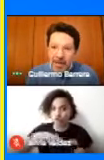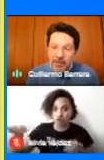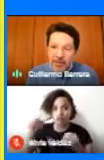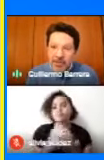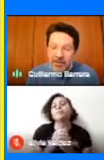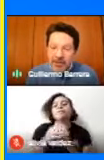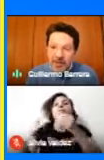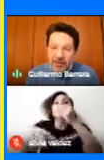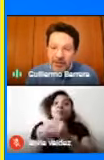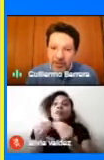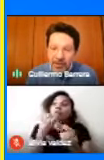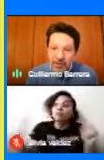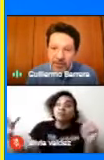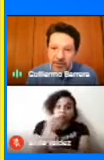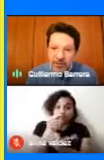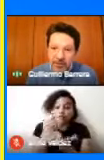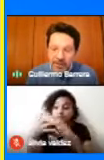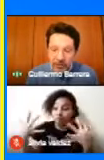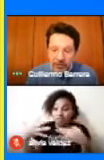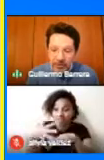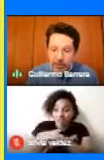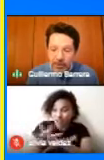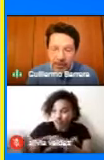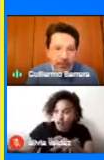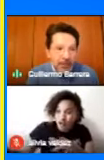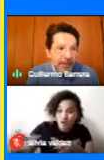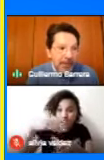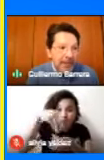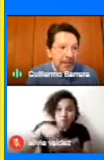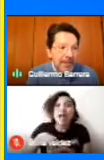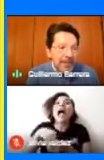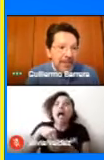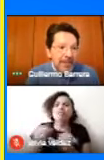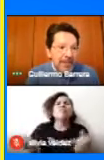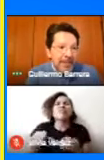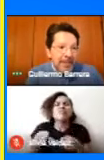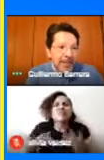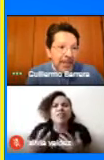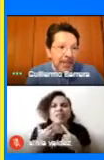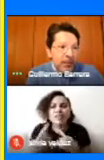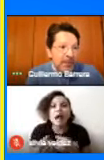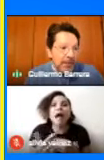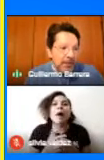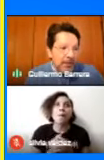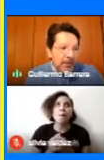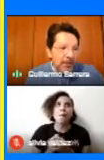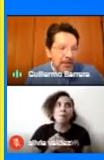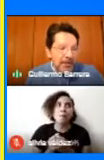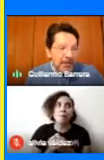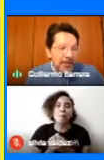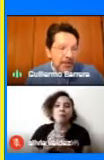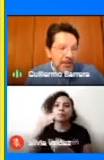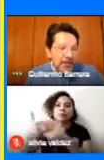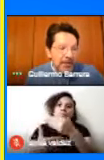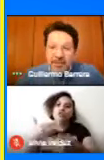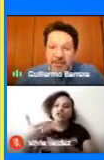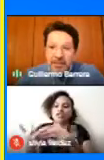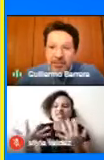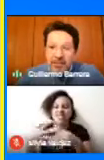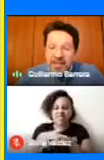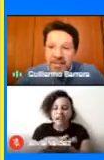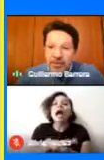Además, si logramos integrar todo esto, entonces podemos hablar de un proceso integrador,